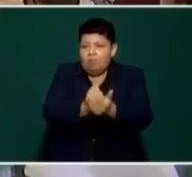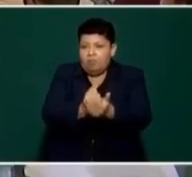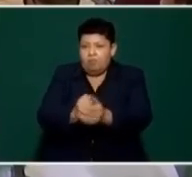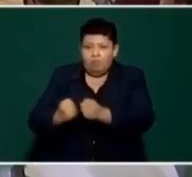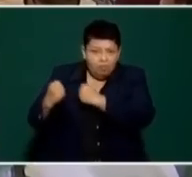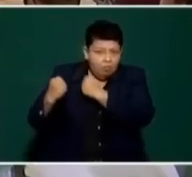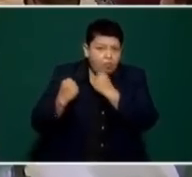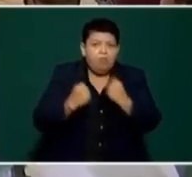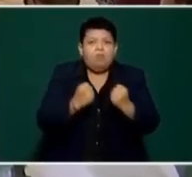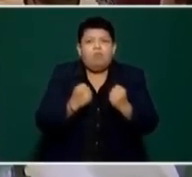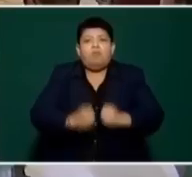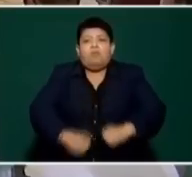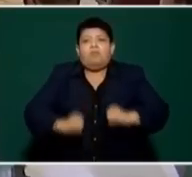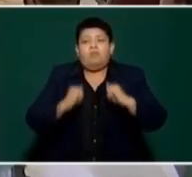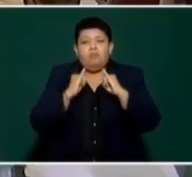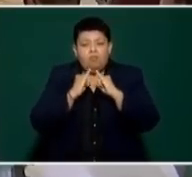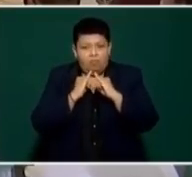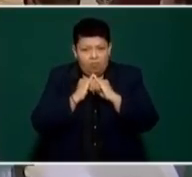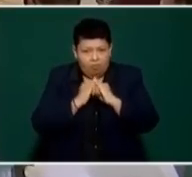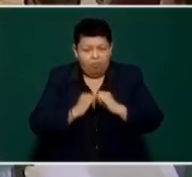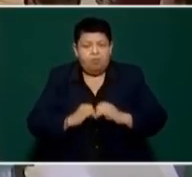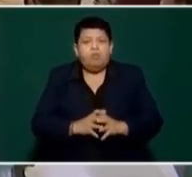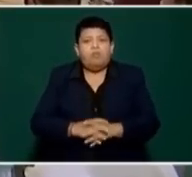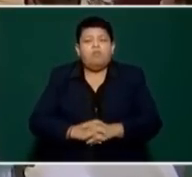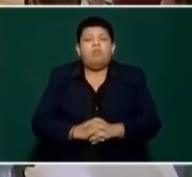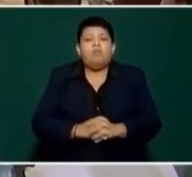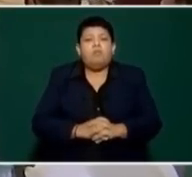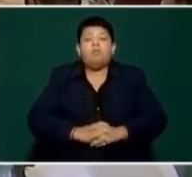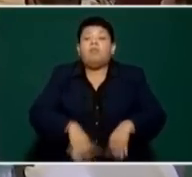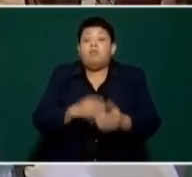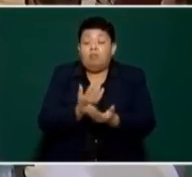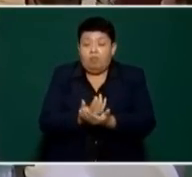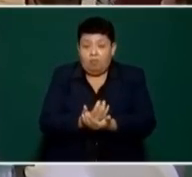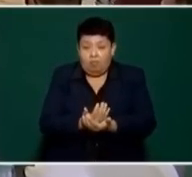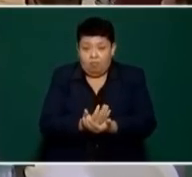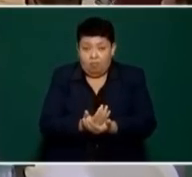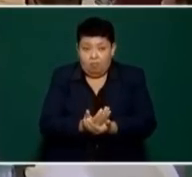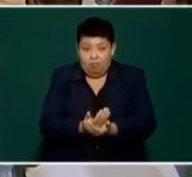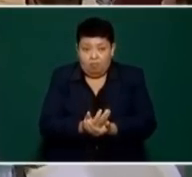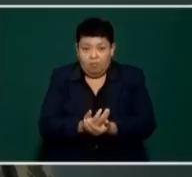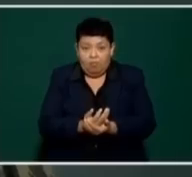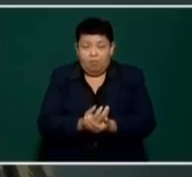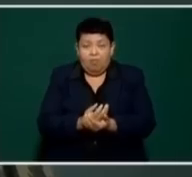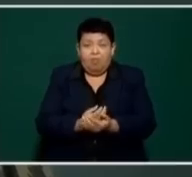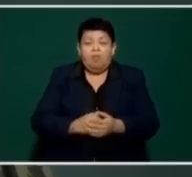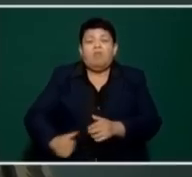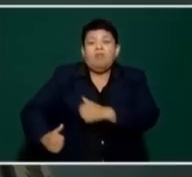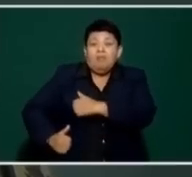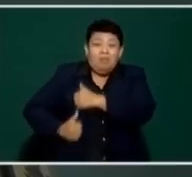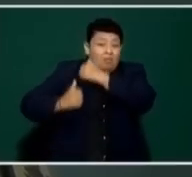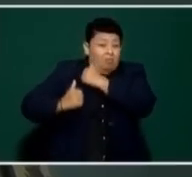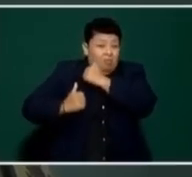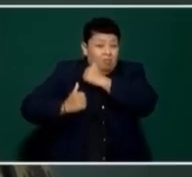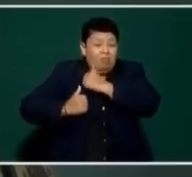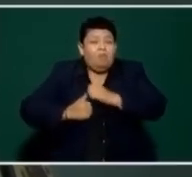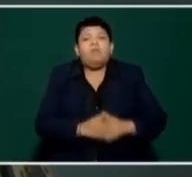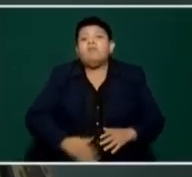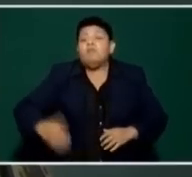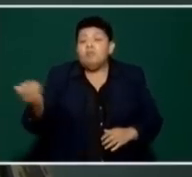del Instituto Nacional de Migración. Es quien tiene ahorita la facultad para estar haciendo